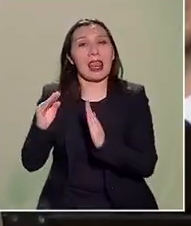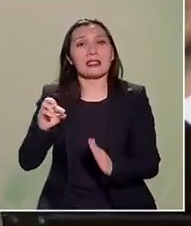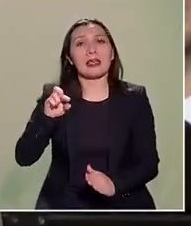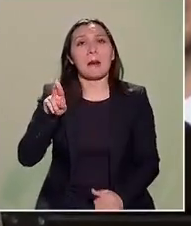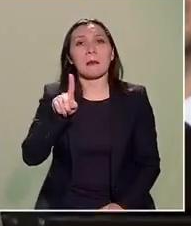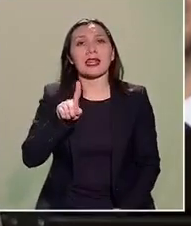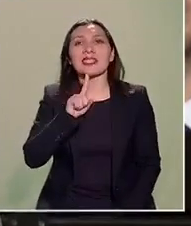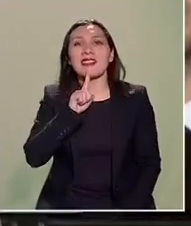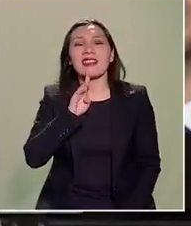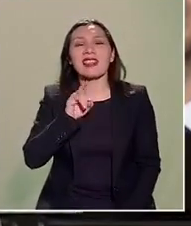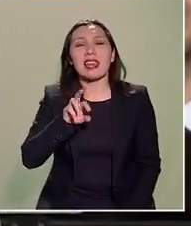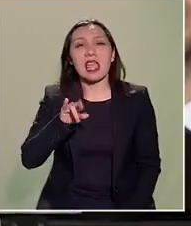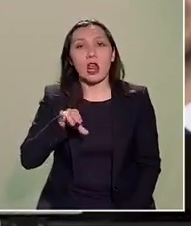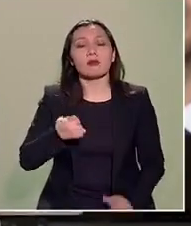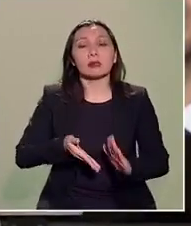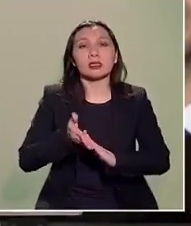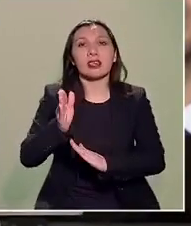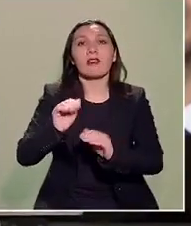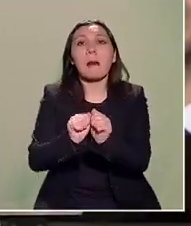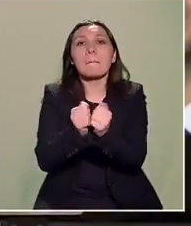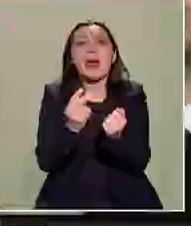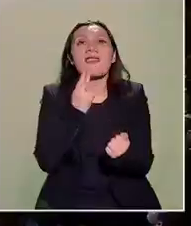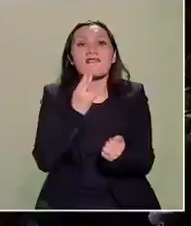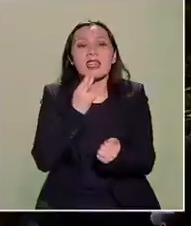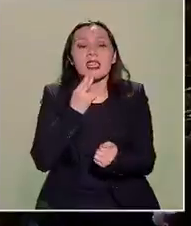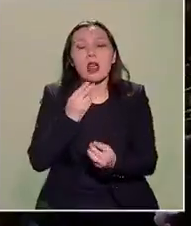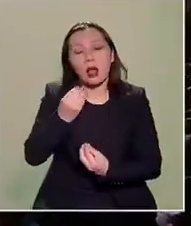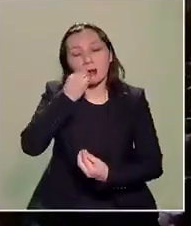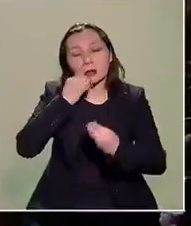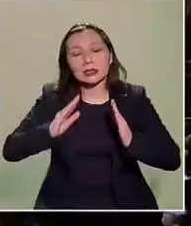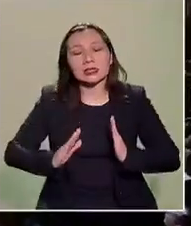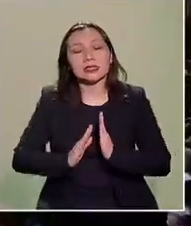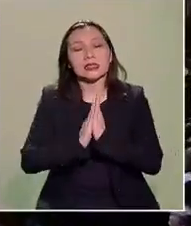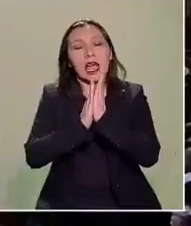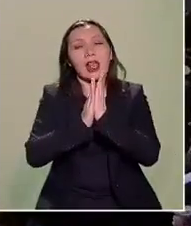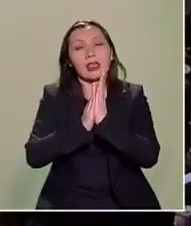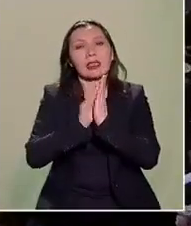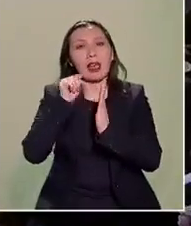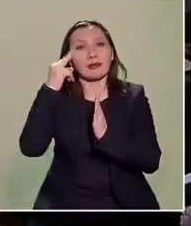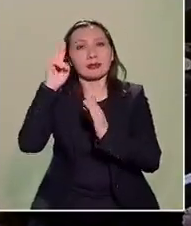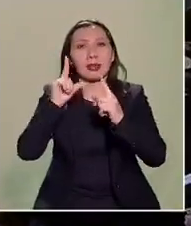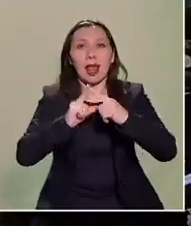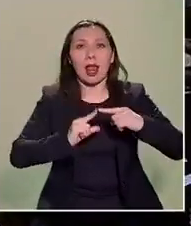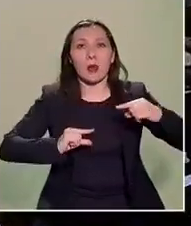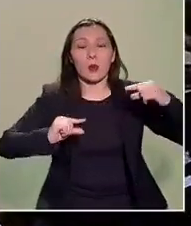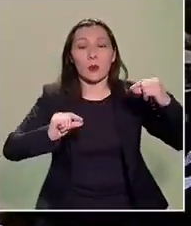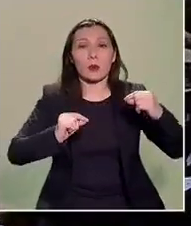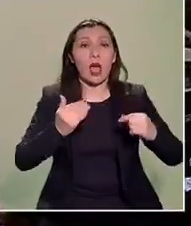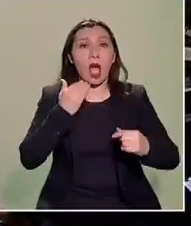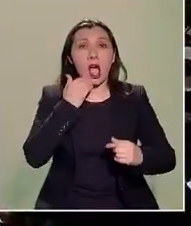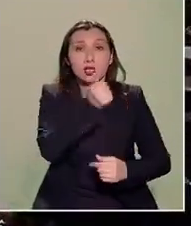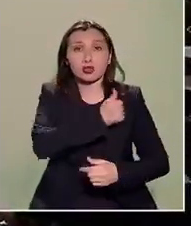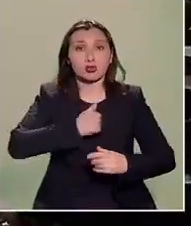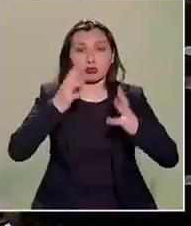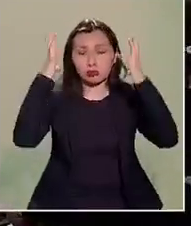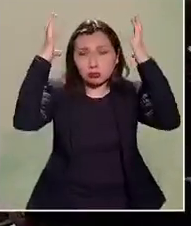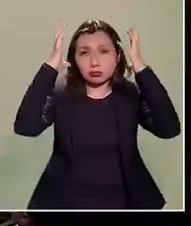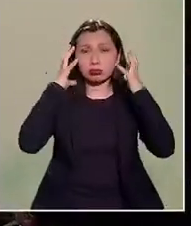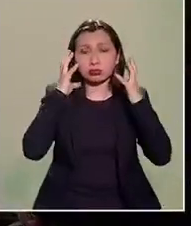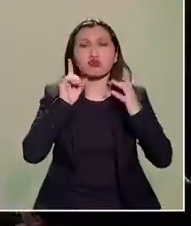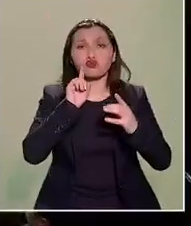llevó pan y vino para celebrar la santa cena en la luna casi todos los astronautas